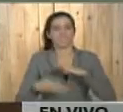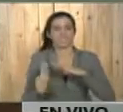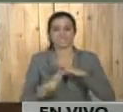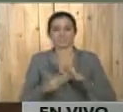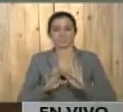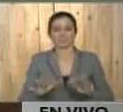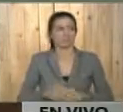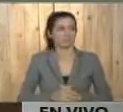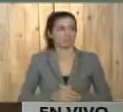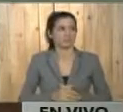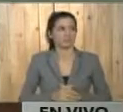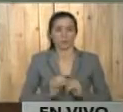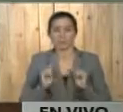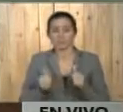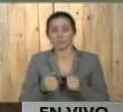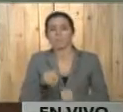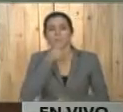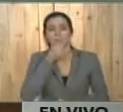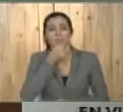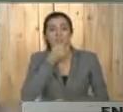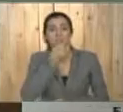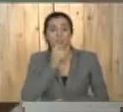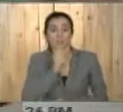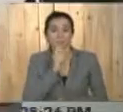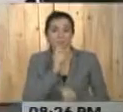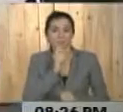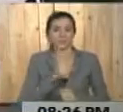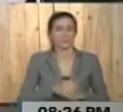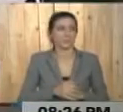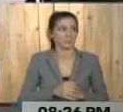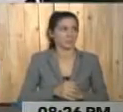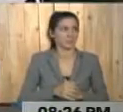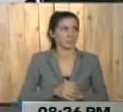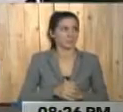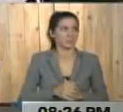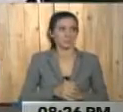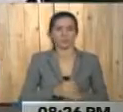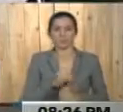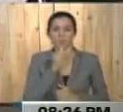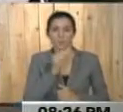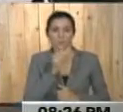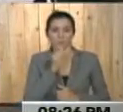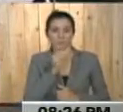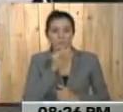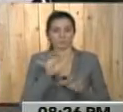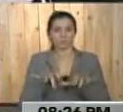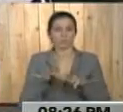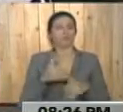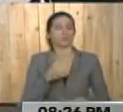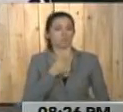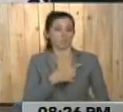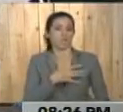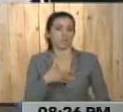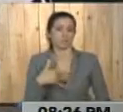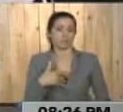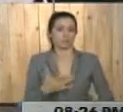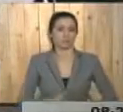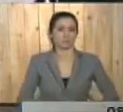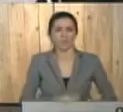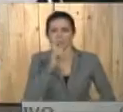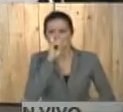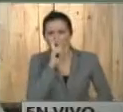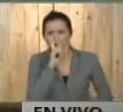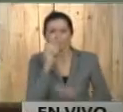vas a estudiar ahora? Comunicación social. ¿Y tú qué vas a estudiar? Informática. Informática, muy bien. ¿Qué año estás